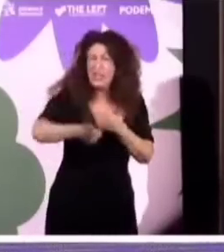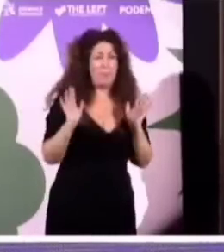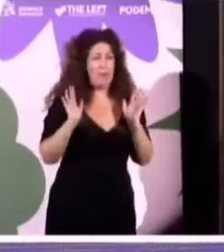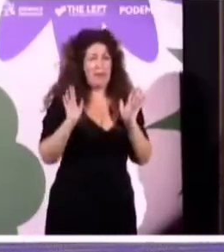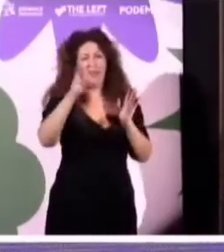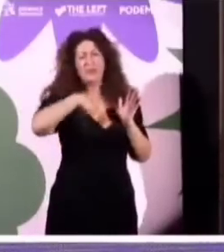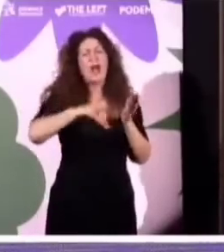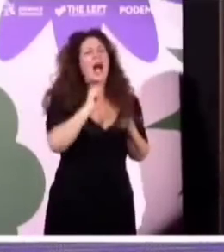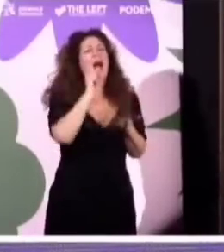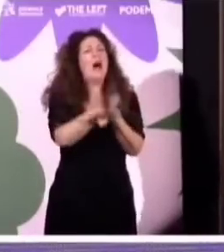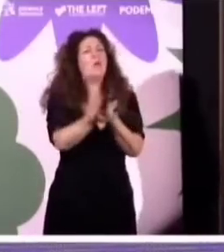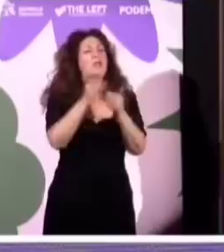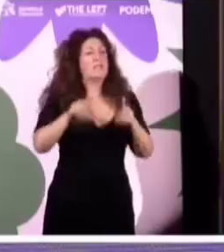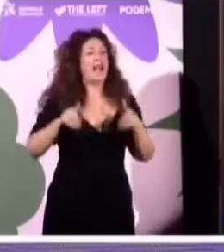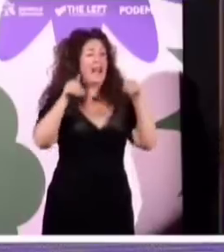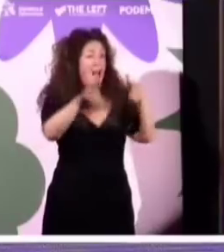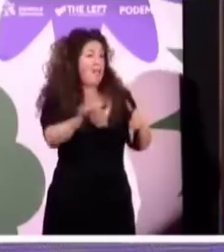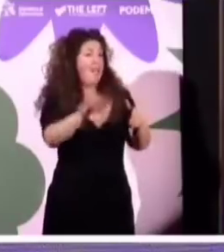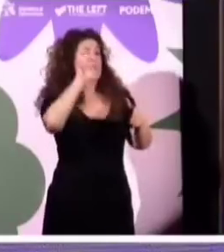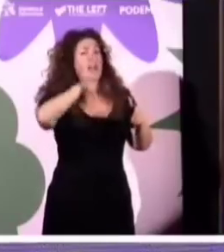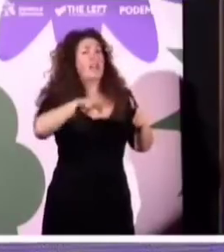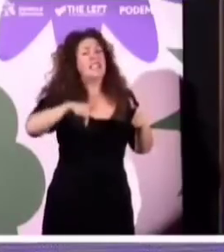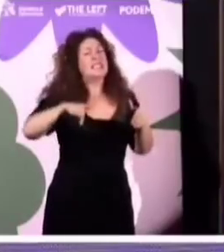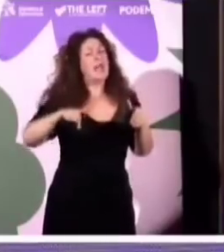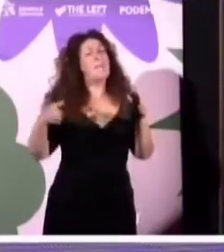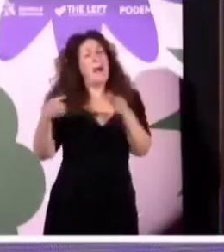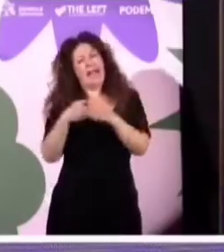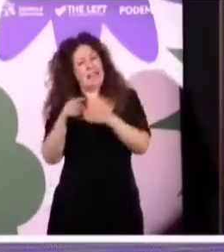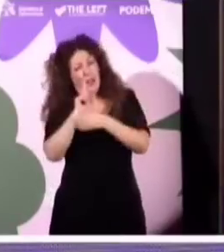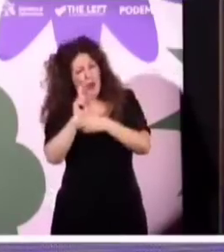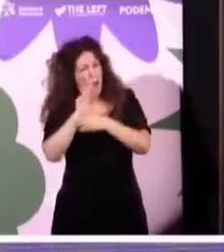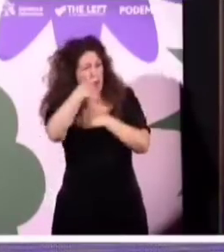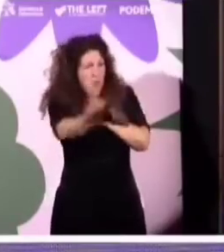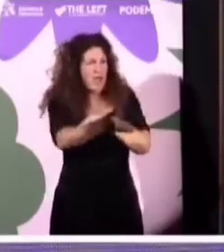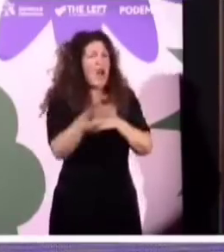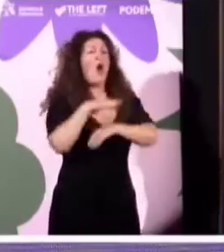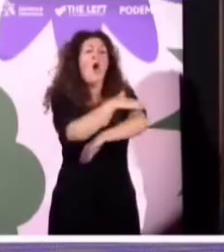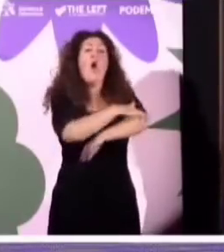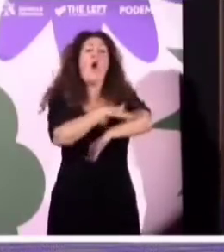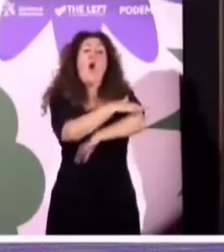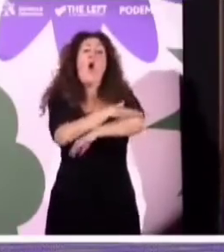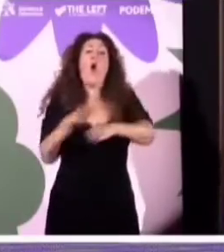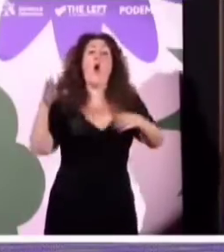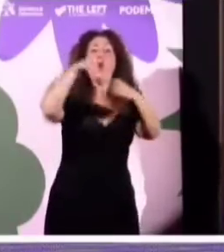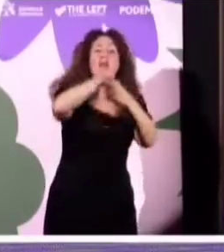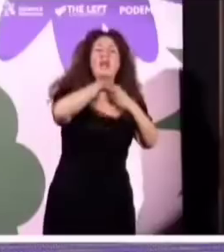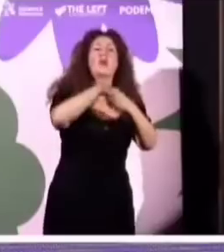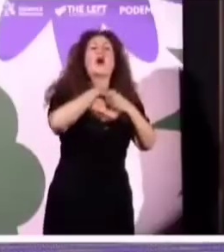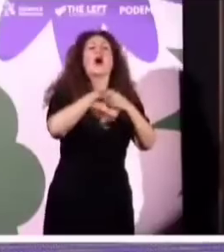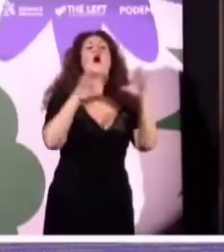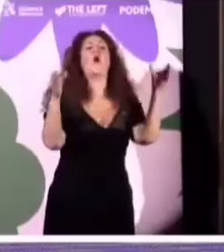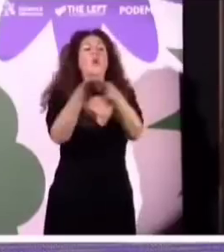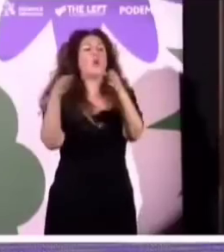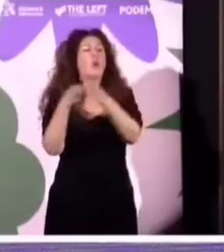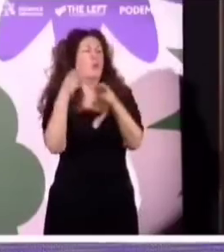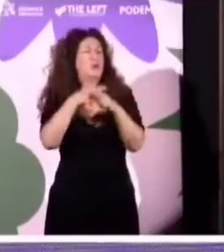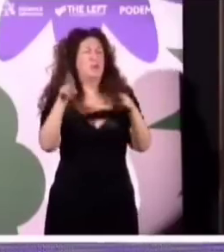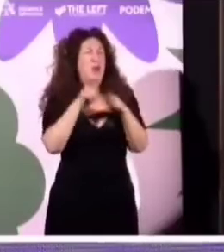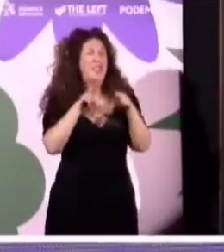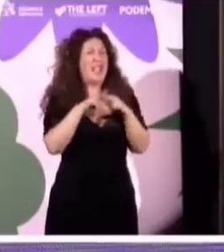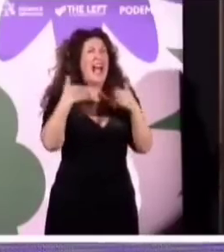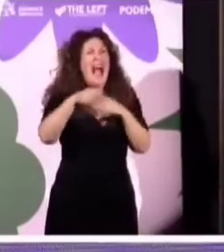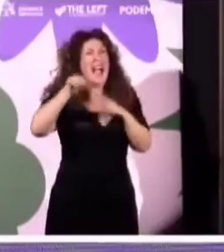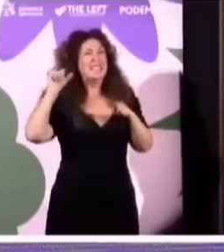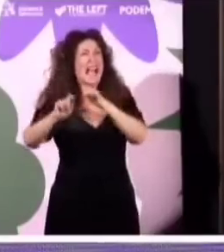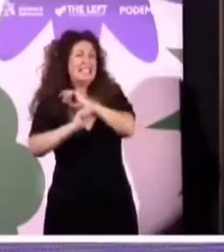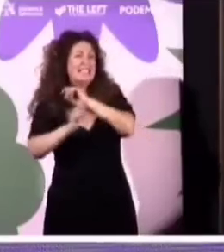partido apostó por una candidata que no fuera de este partido. Este partido llevó al gobierno a formaciones políticas que ni siquiera habían compartido la